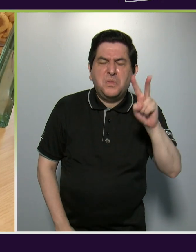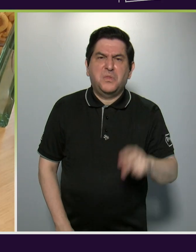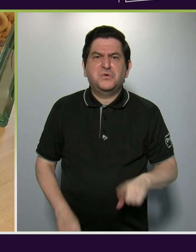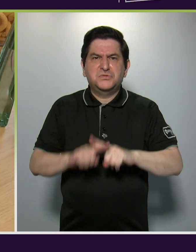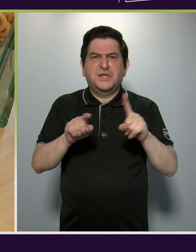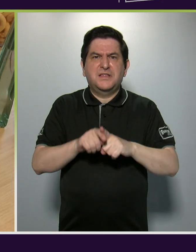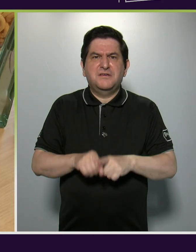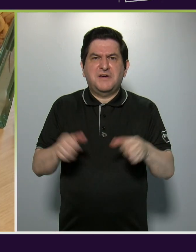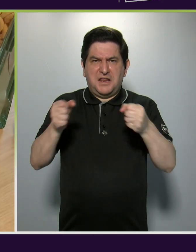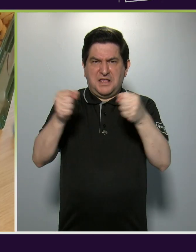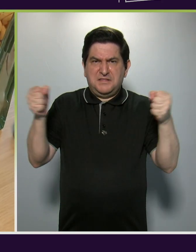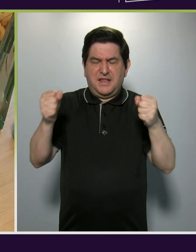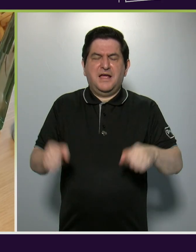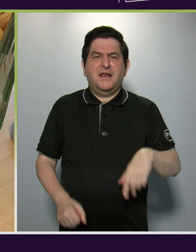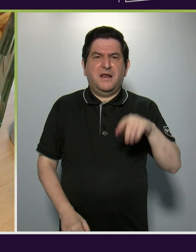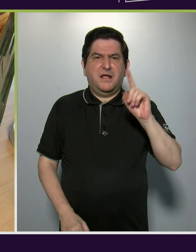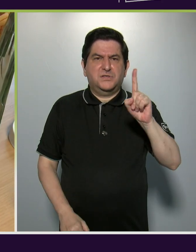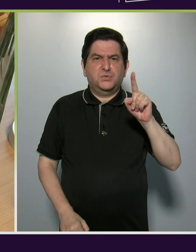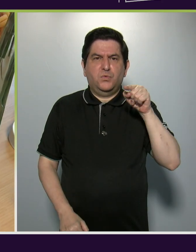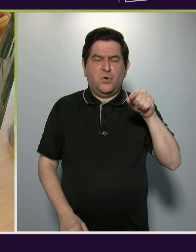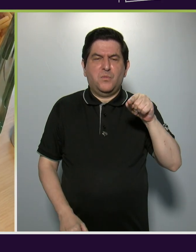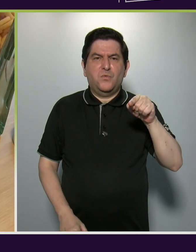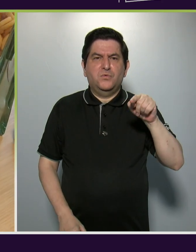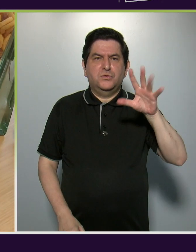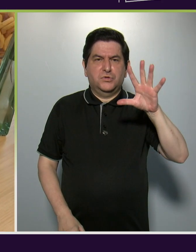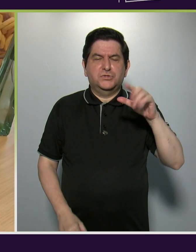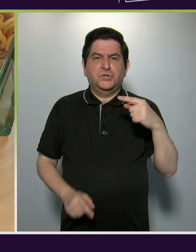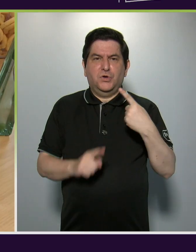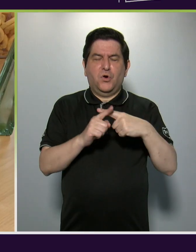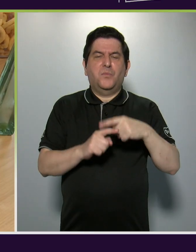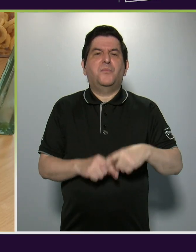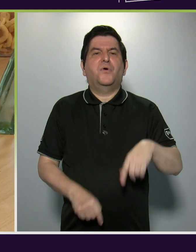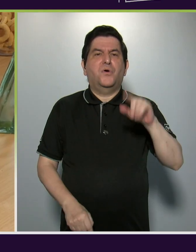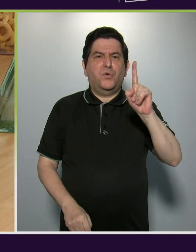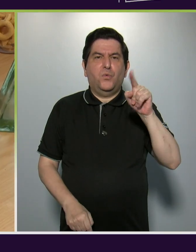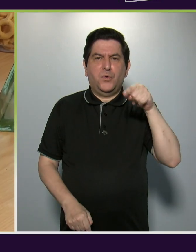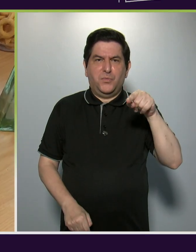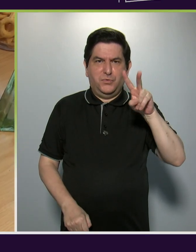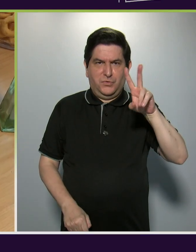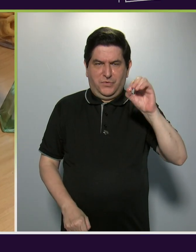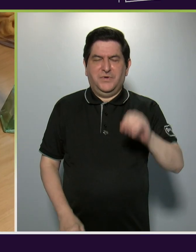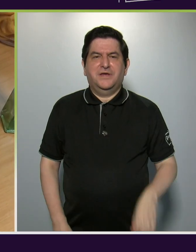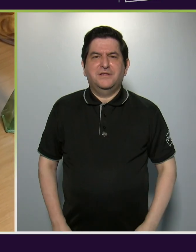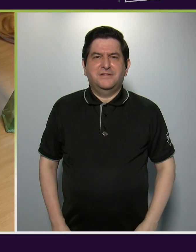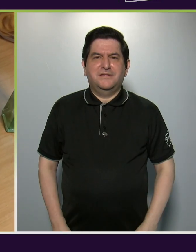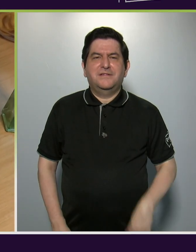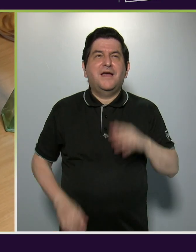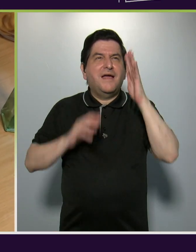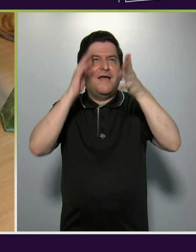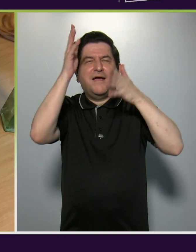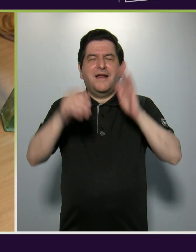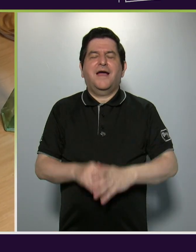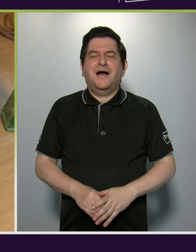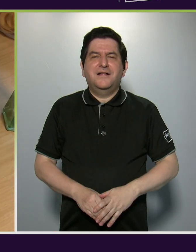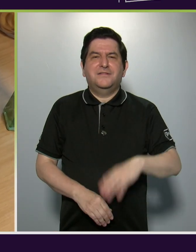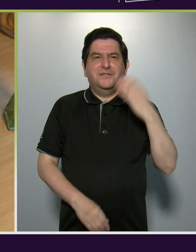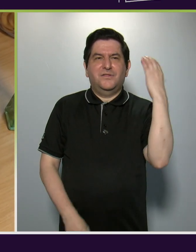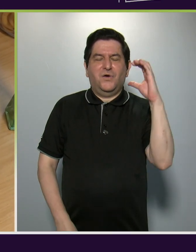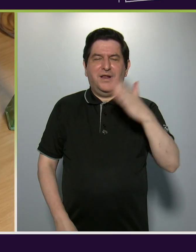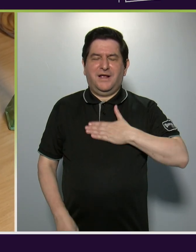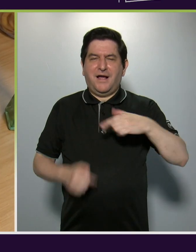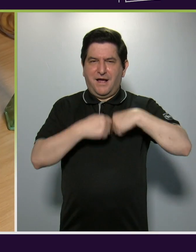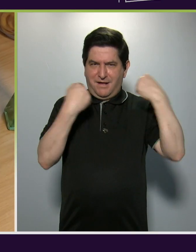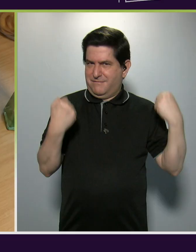telas de 1,5 metros por 1,20 metros. Trabajaba como loquito, inventando el Cartago que yo tenía en el corazón. No era